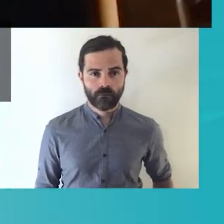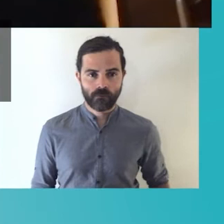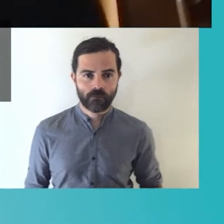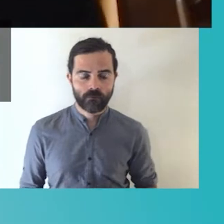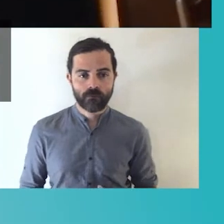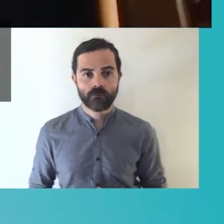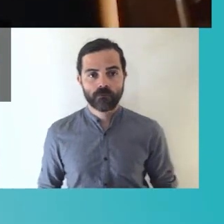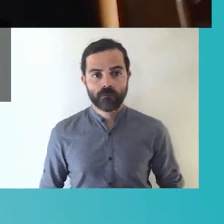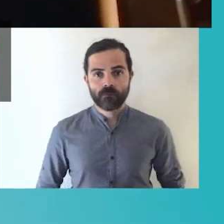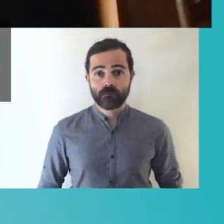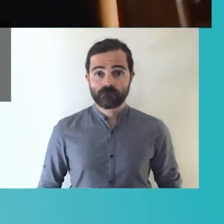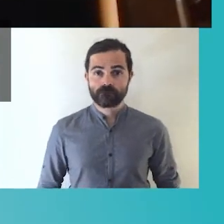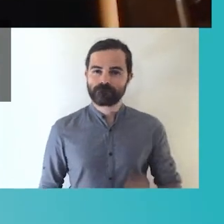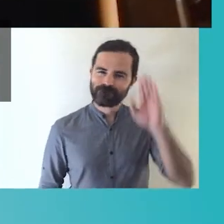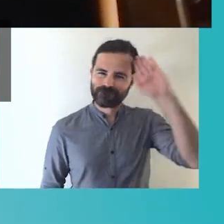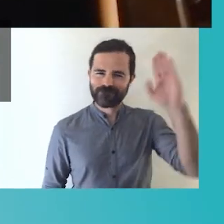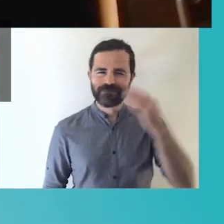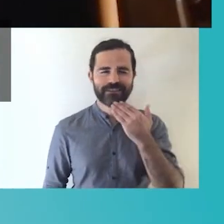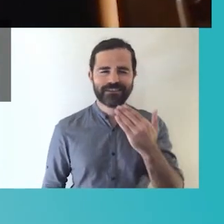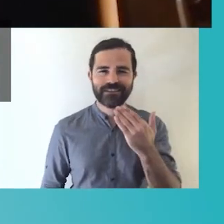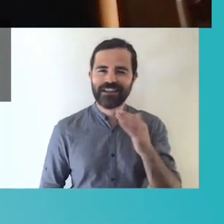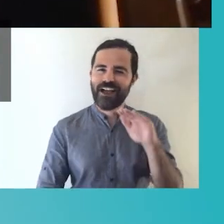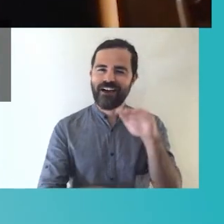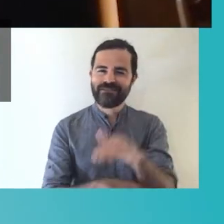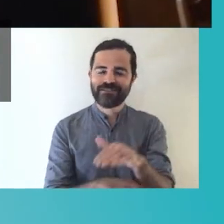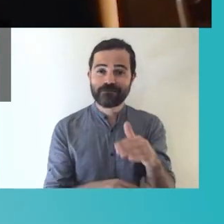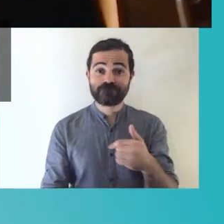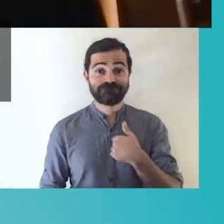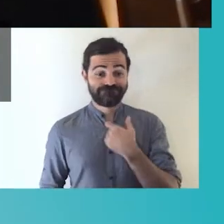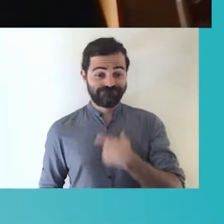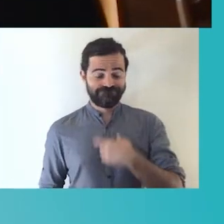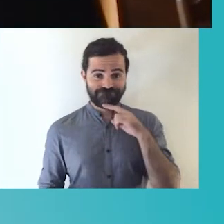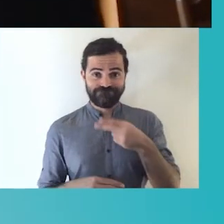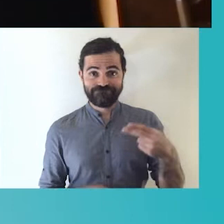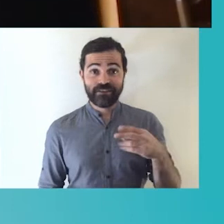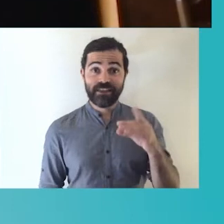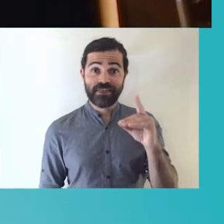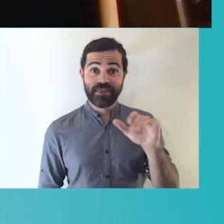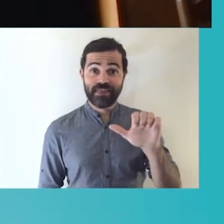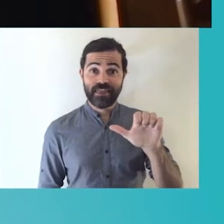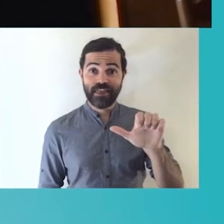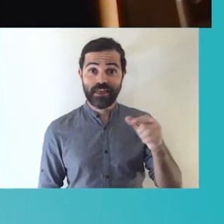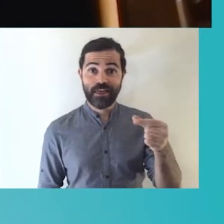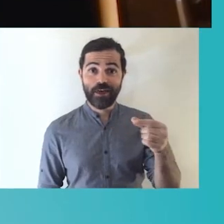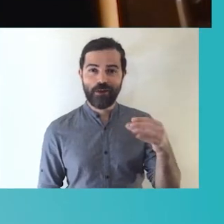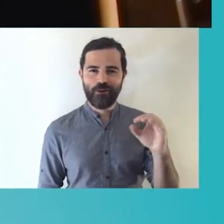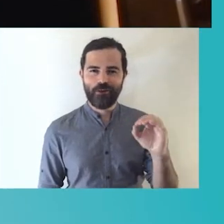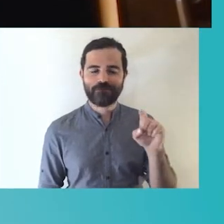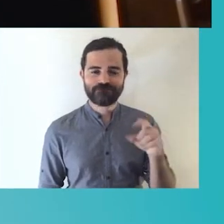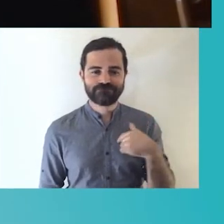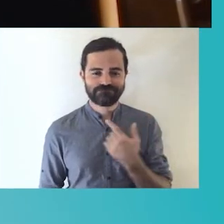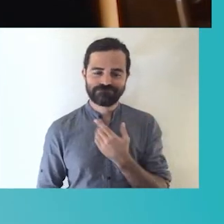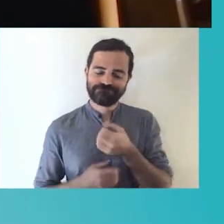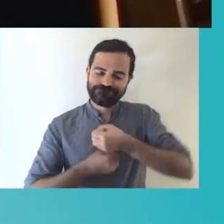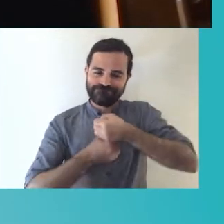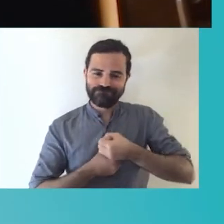Muy buenas tardes, mi nombre es Diego Sanz y les hablo hoy en representación de Reforestum. La misión de Reforestum es incentivar la inversión en proyectos de